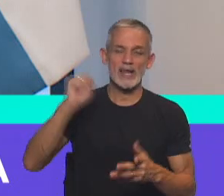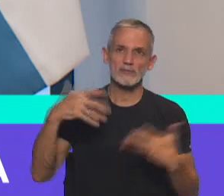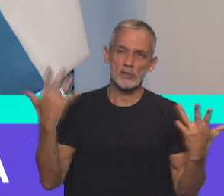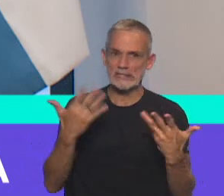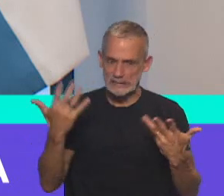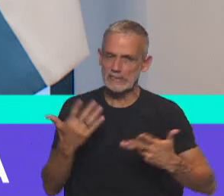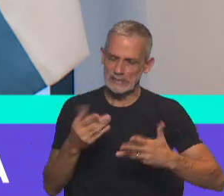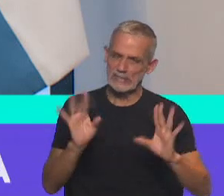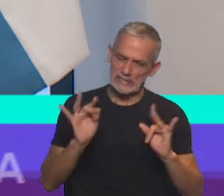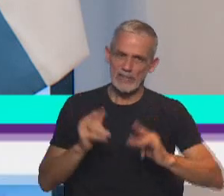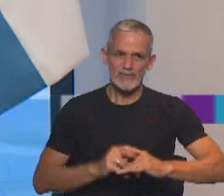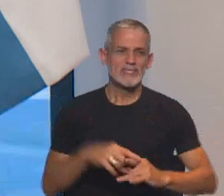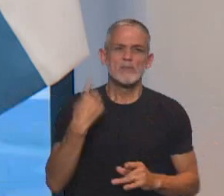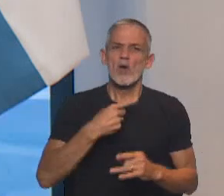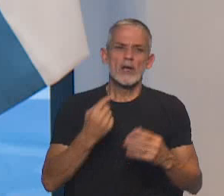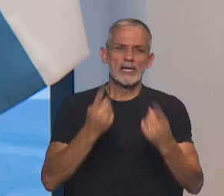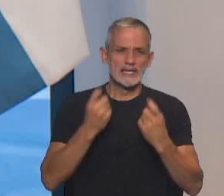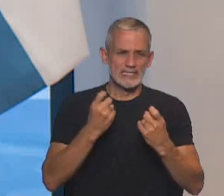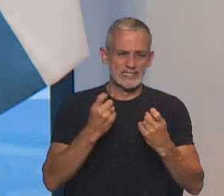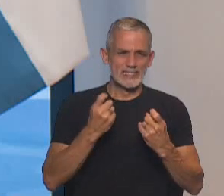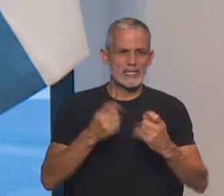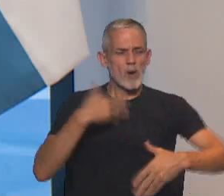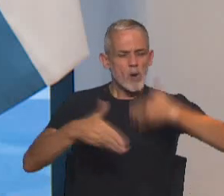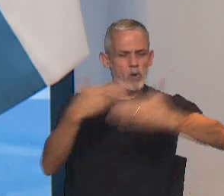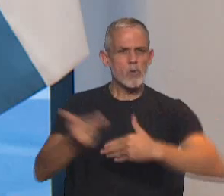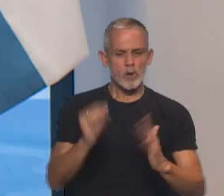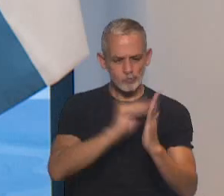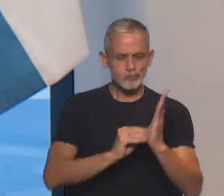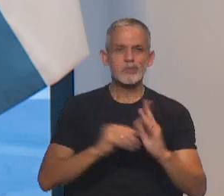pero pero necesitamos este seguir adelante con esta agenda avanza tenemos unos resultados